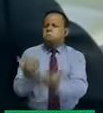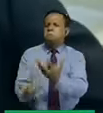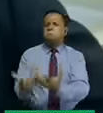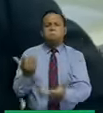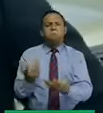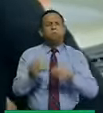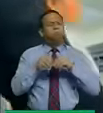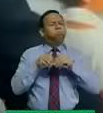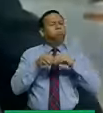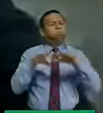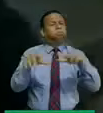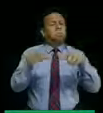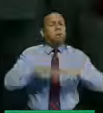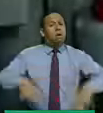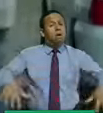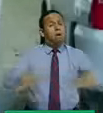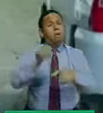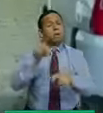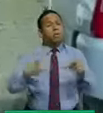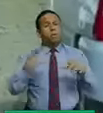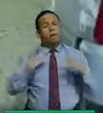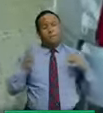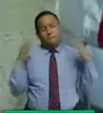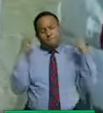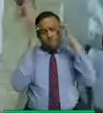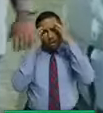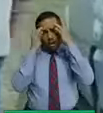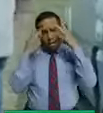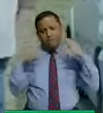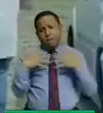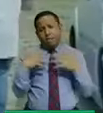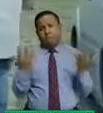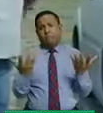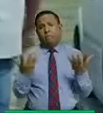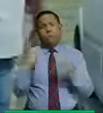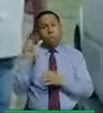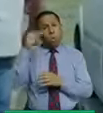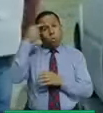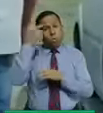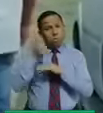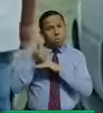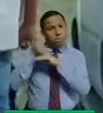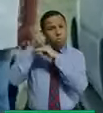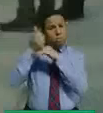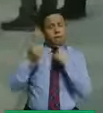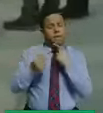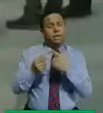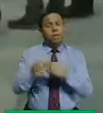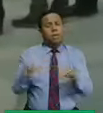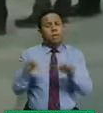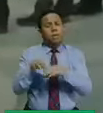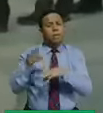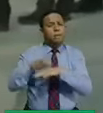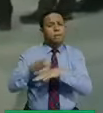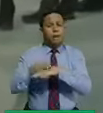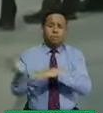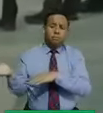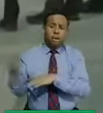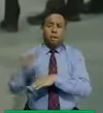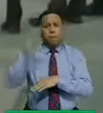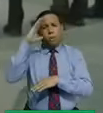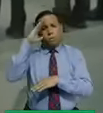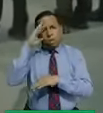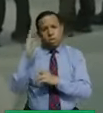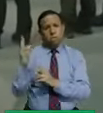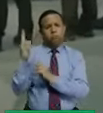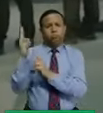un terror en la población. Desde la gobernación se explicó que se pedirá más elementos de la fuerza pública para el malecón, pues